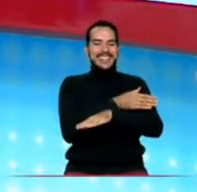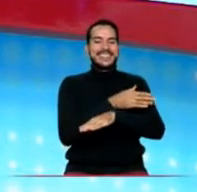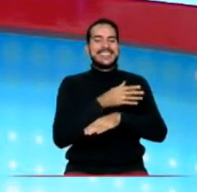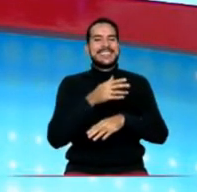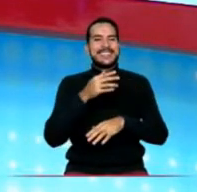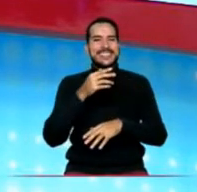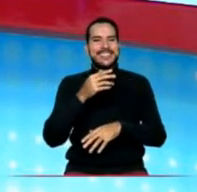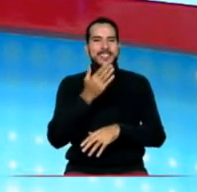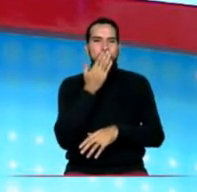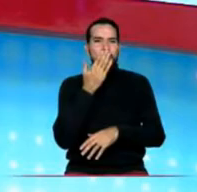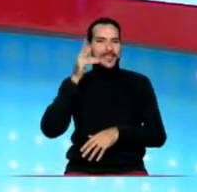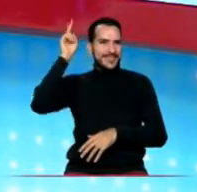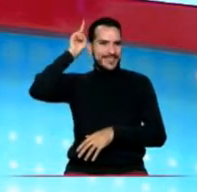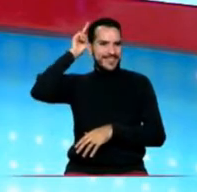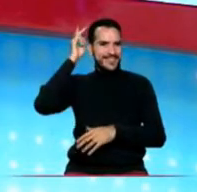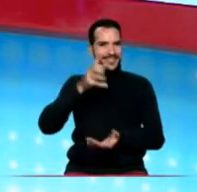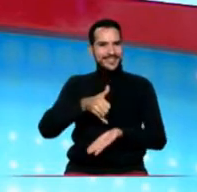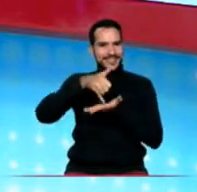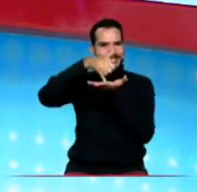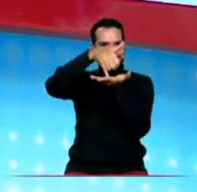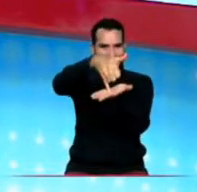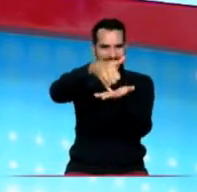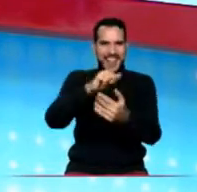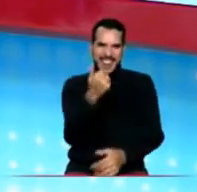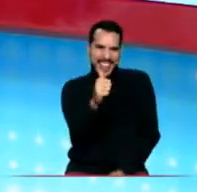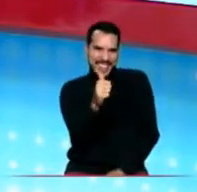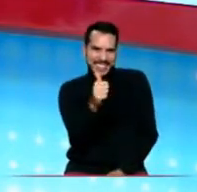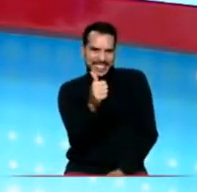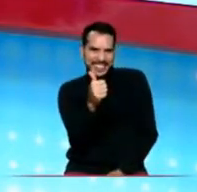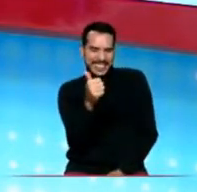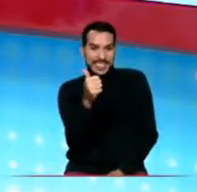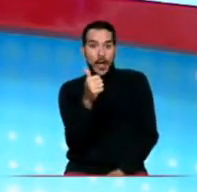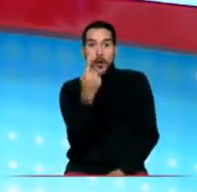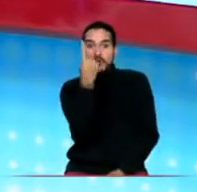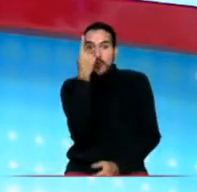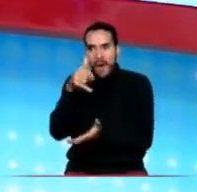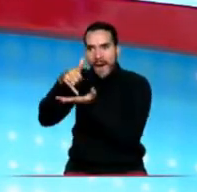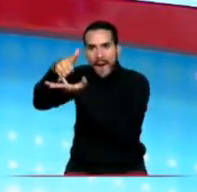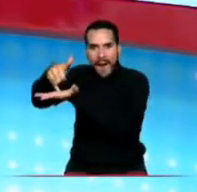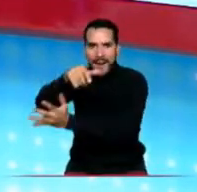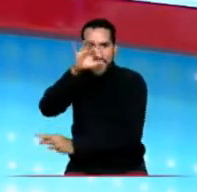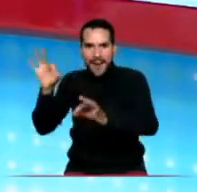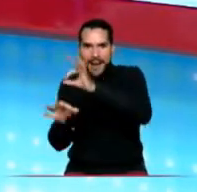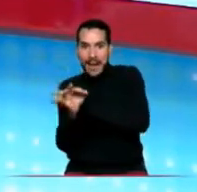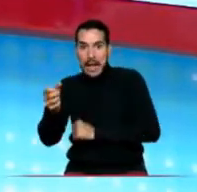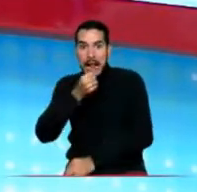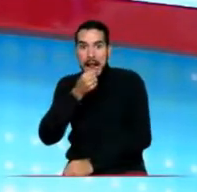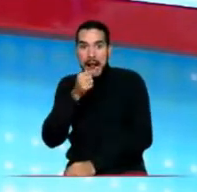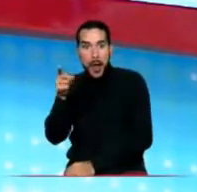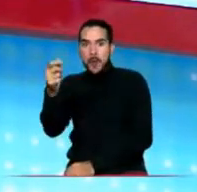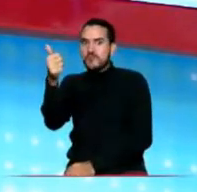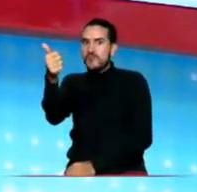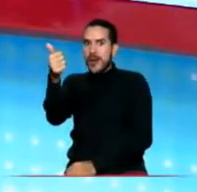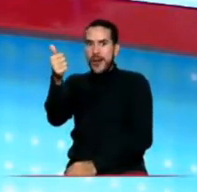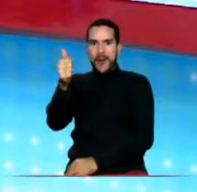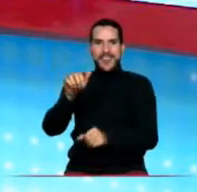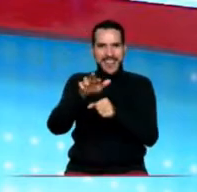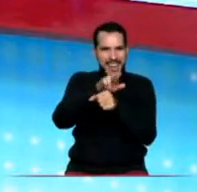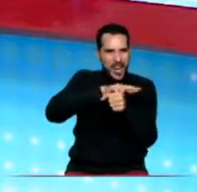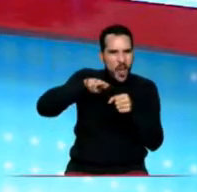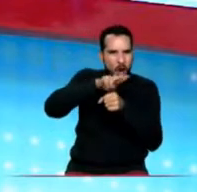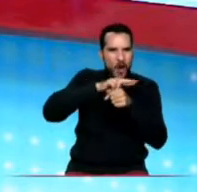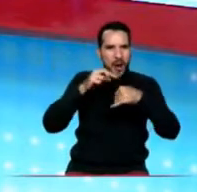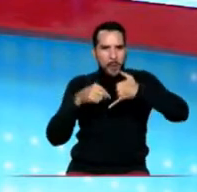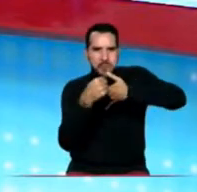canal Telepacífico, una es para Telepacífico Noticias, que se encuentra entre los 3 mejores noticieros regionales o locales del país.